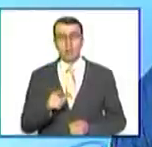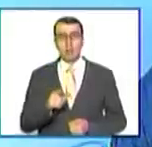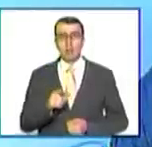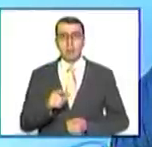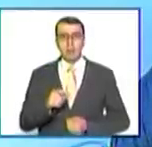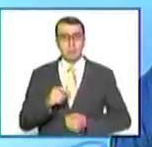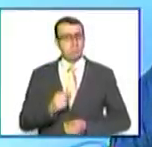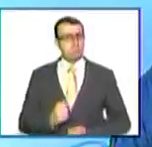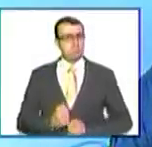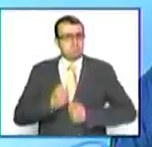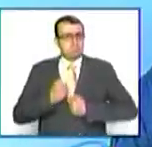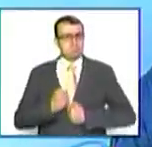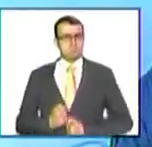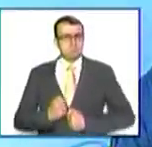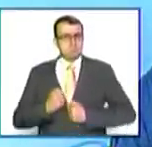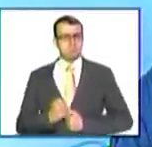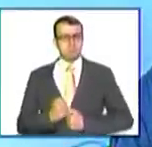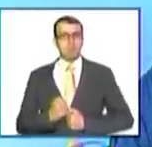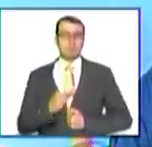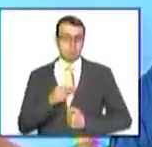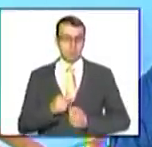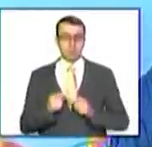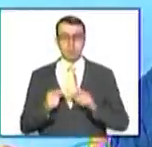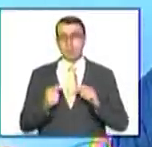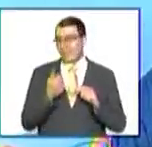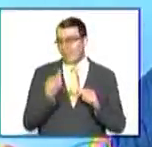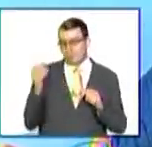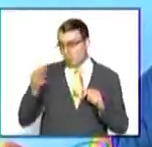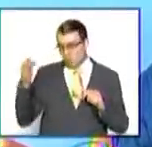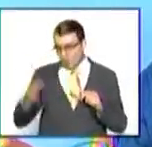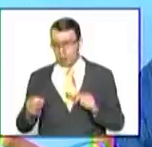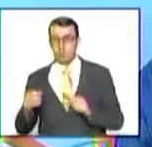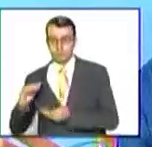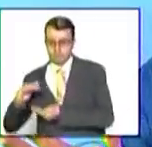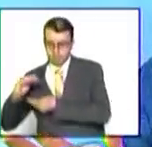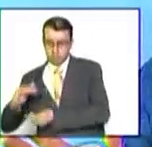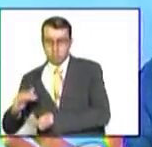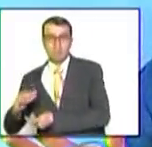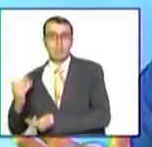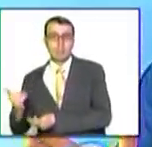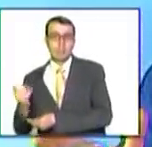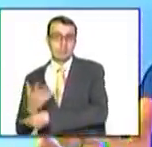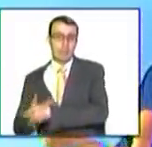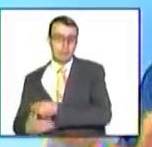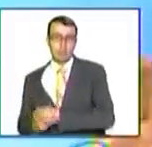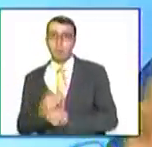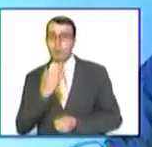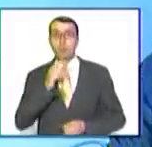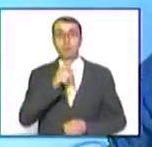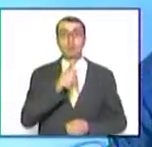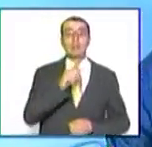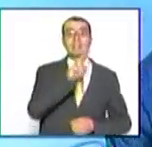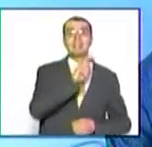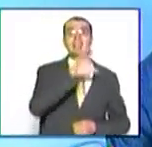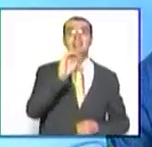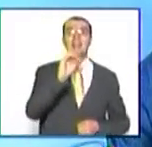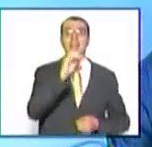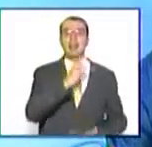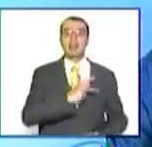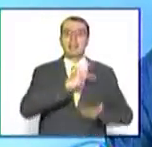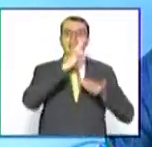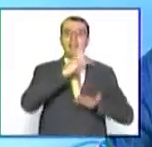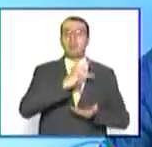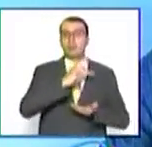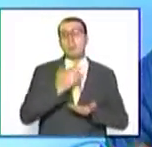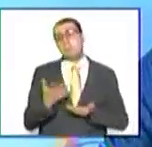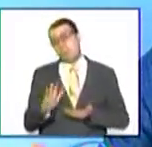sangre. Es decir, que si yo peso 70 kilos, tengo un promedio de 7 litros de sangre.